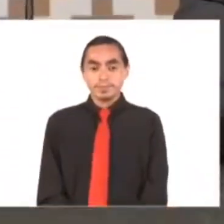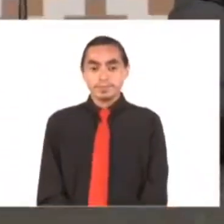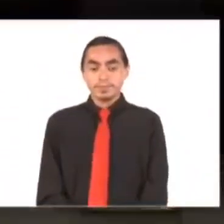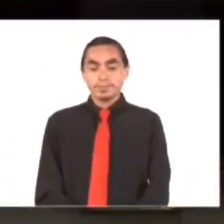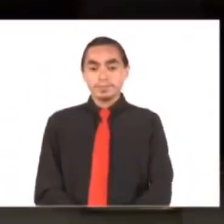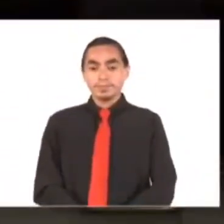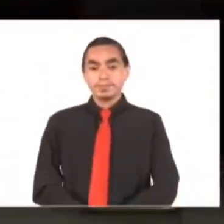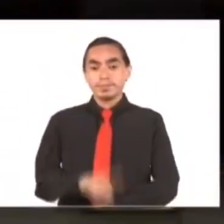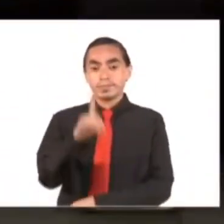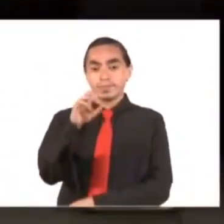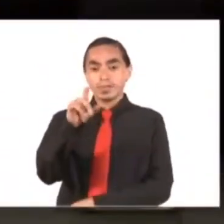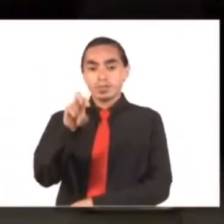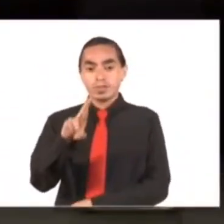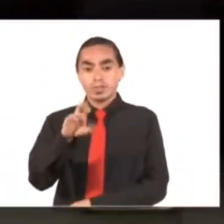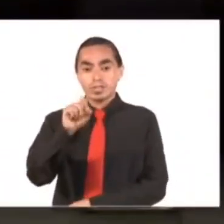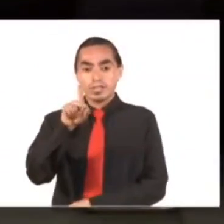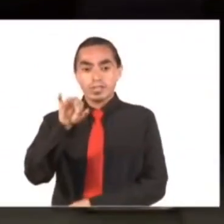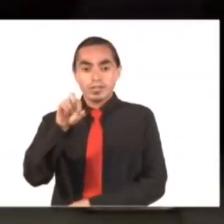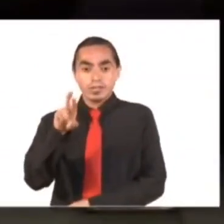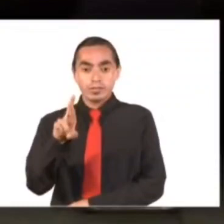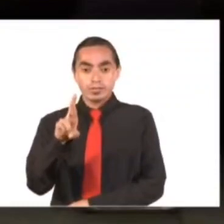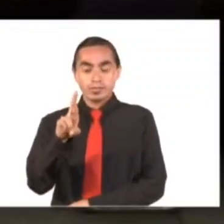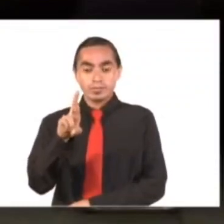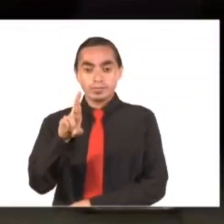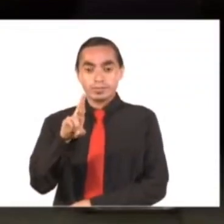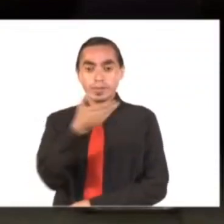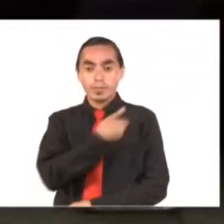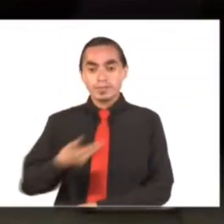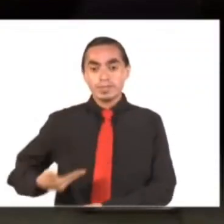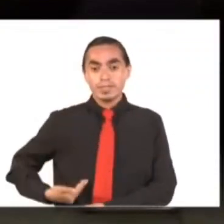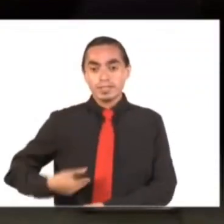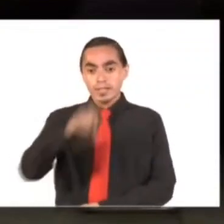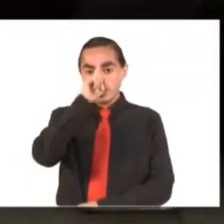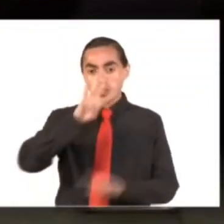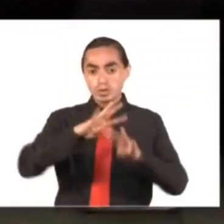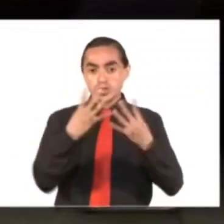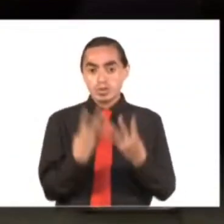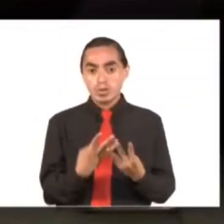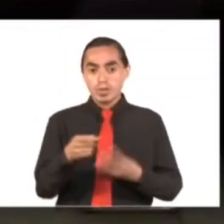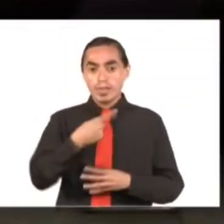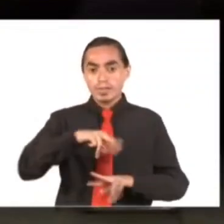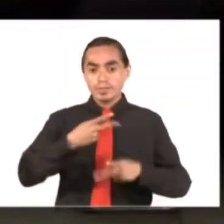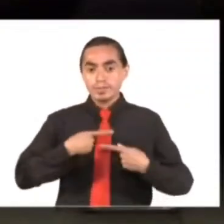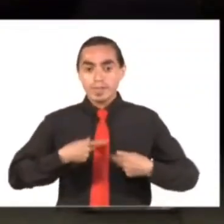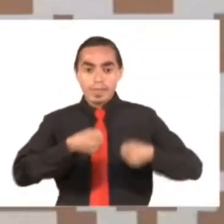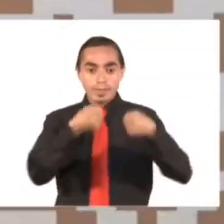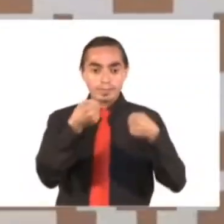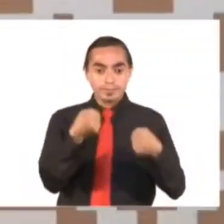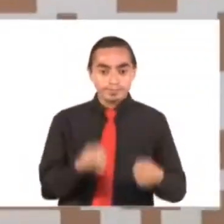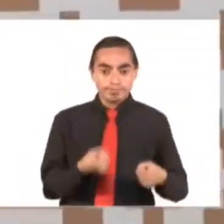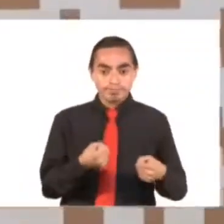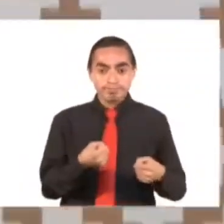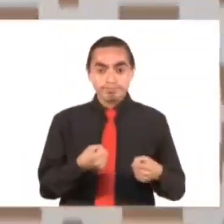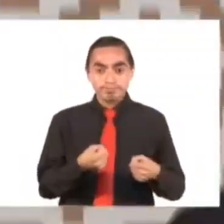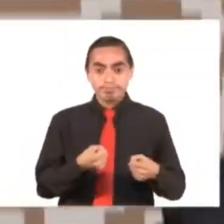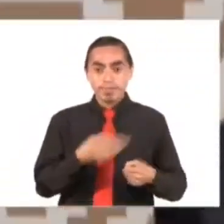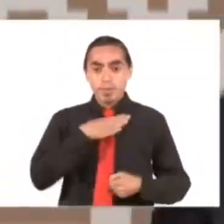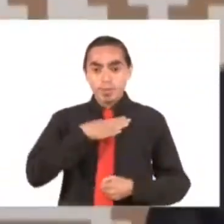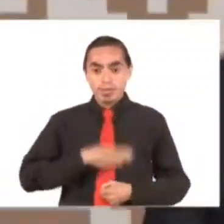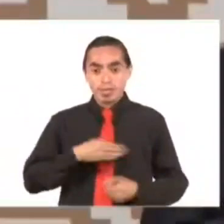El doctor Salvador Guerrero Chiprés, presidente del Consejo Ciudadano para la Seguridad y Justicia de la Ciudad de México.